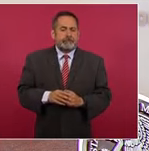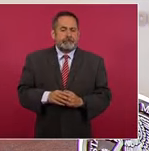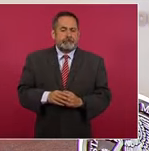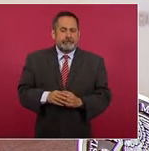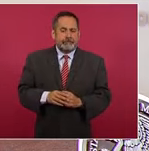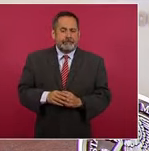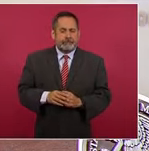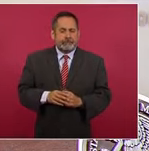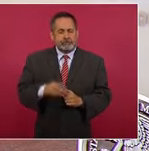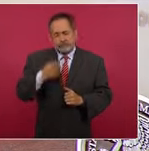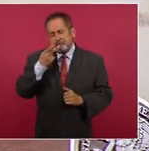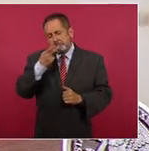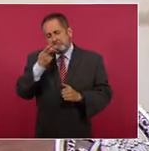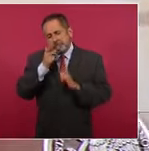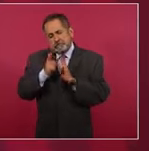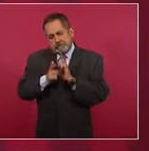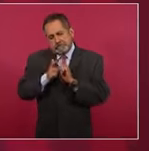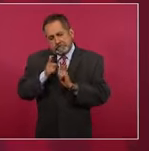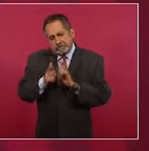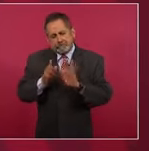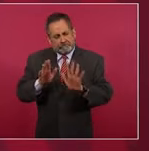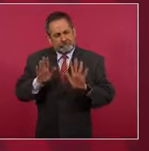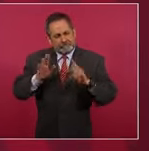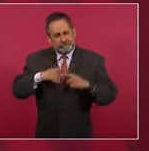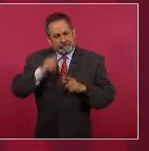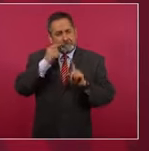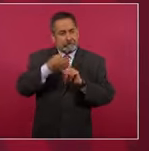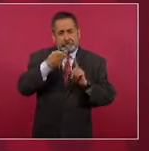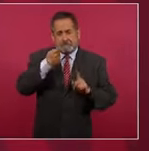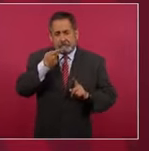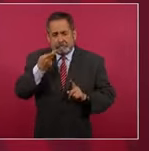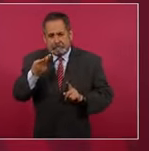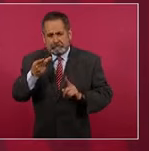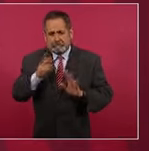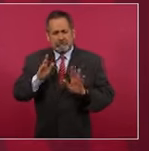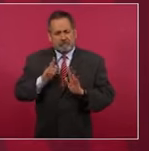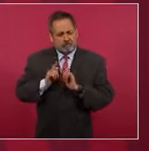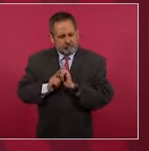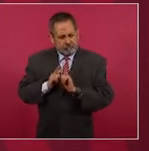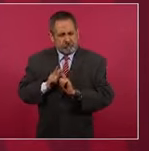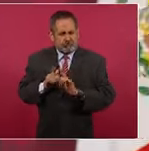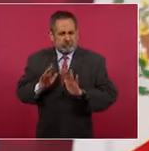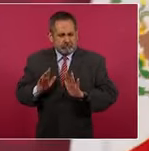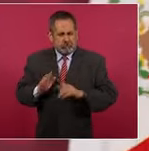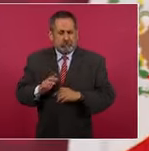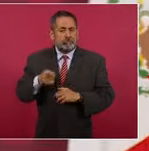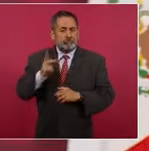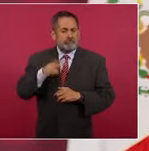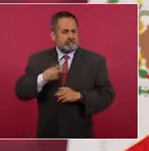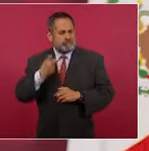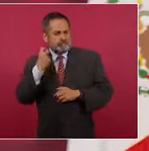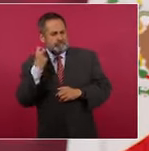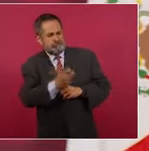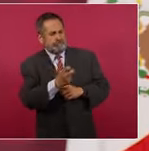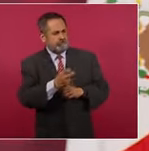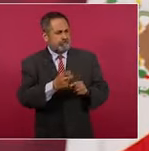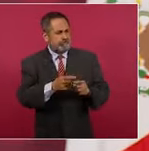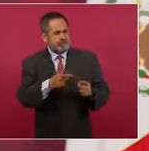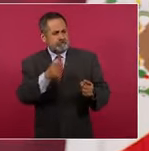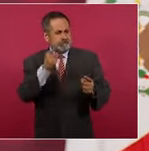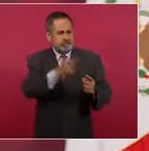no tan rápido porque no hablamos de corrido, pero si hacemos señalamientos